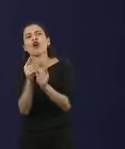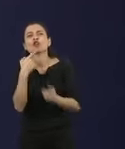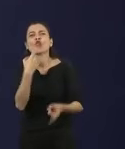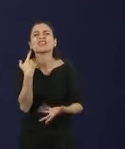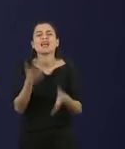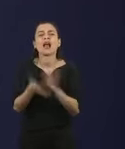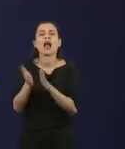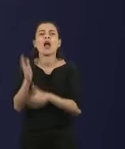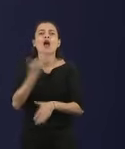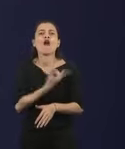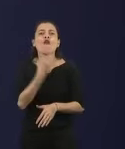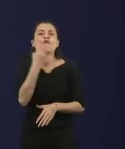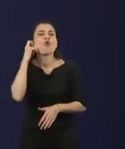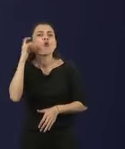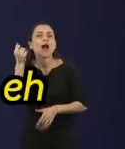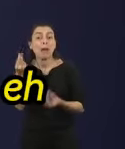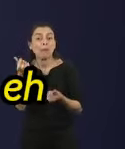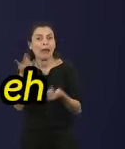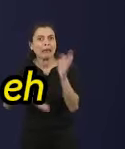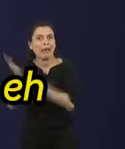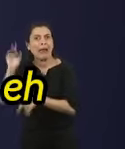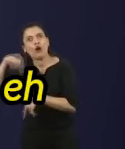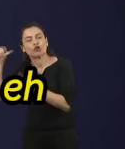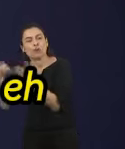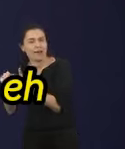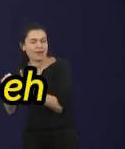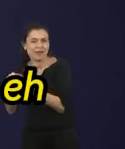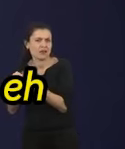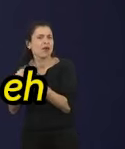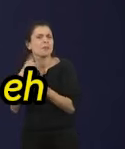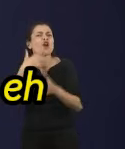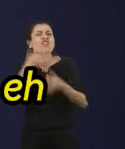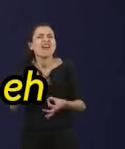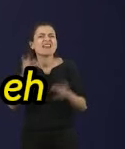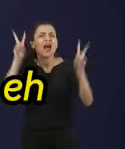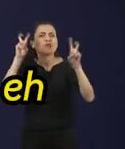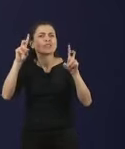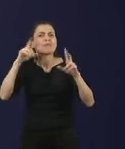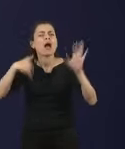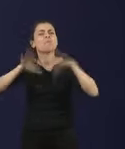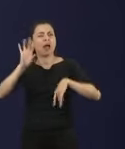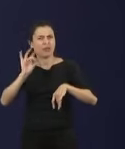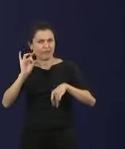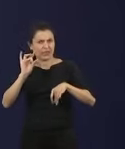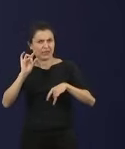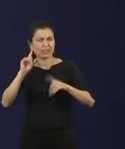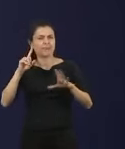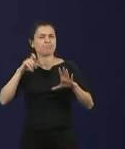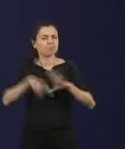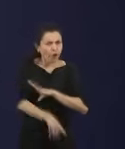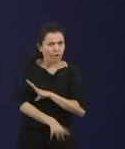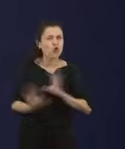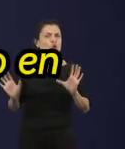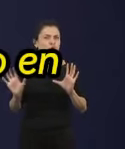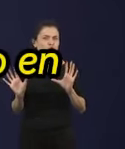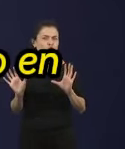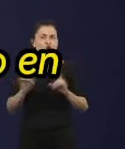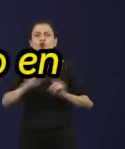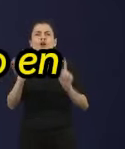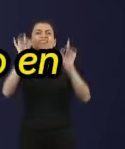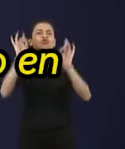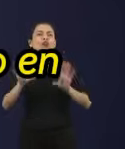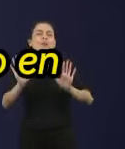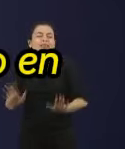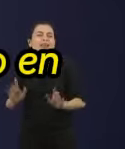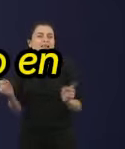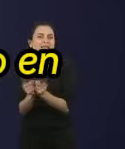eh digamos mucho más complejo Que que simplemente una cuestión de del delito en s no o de lo